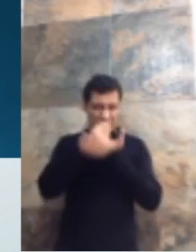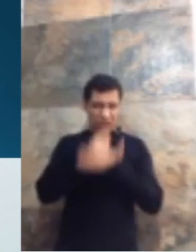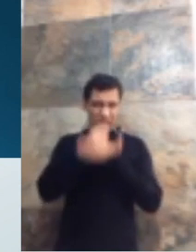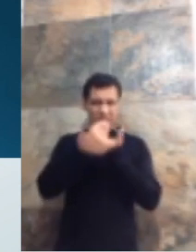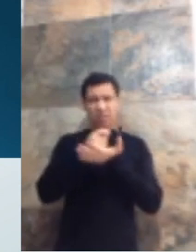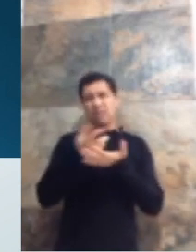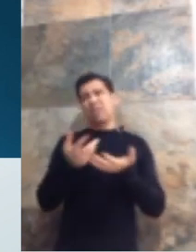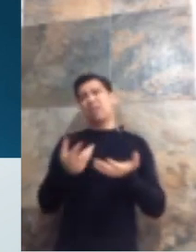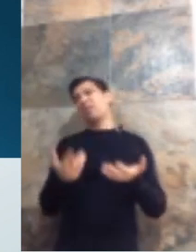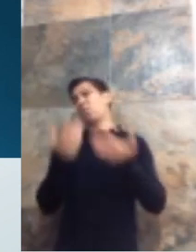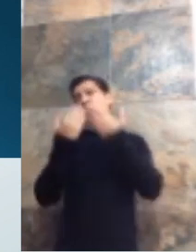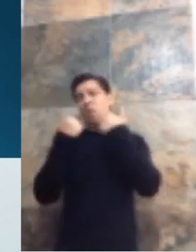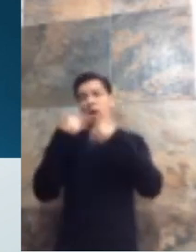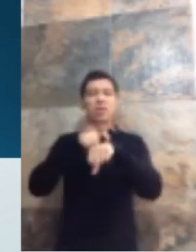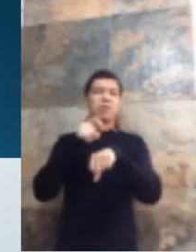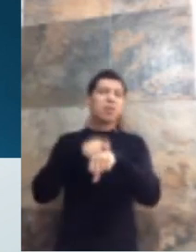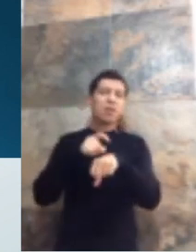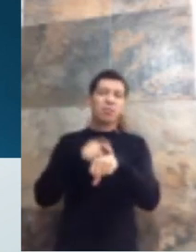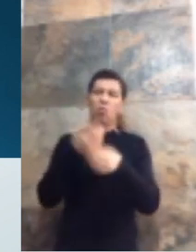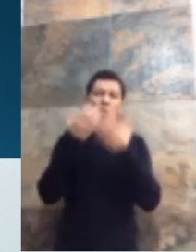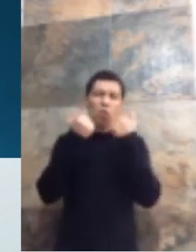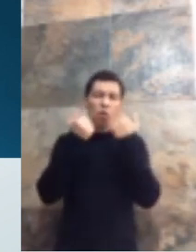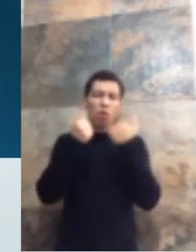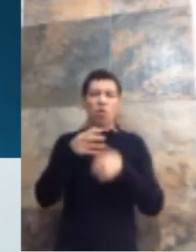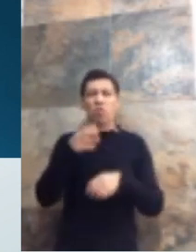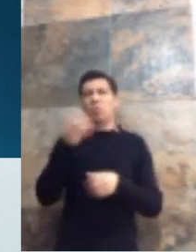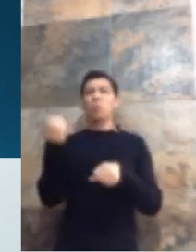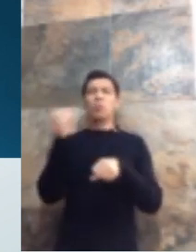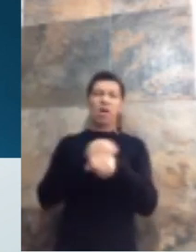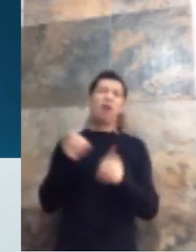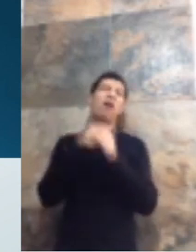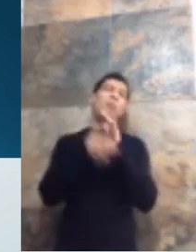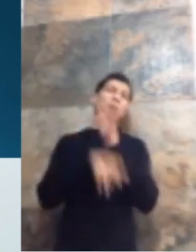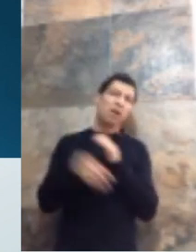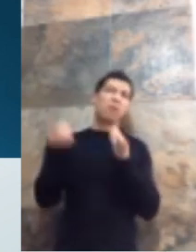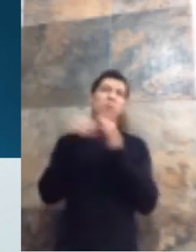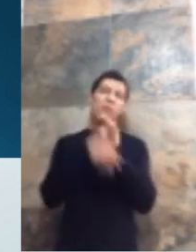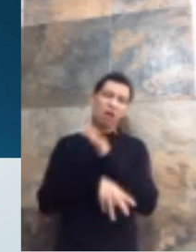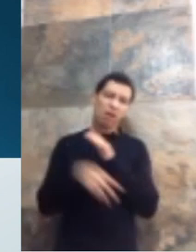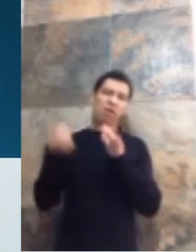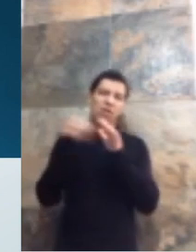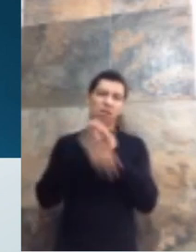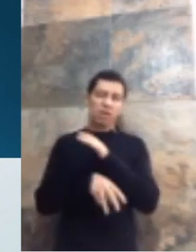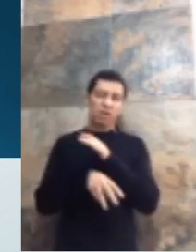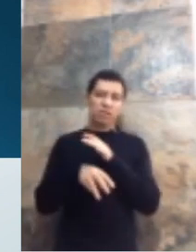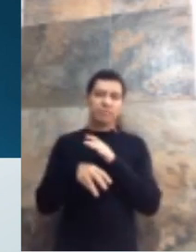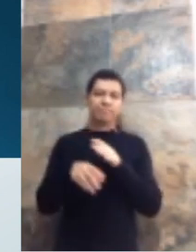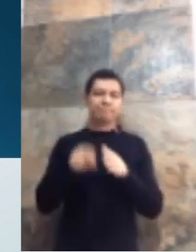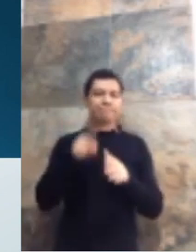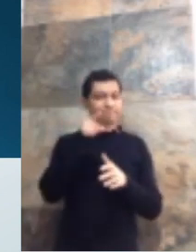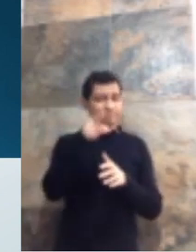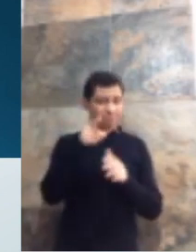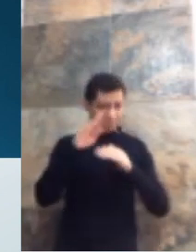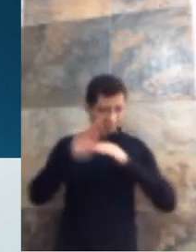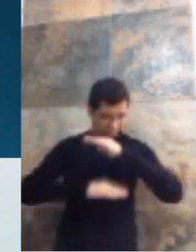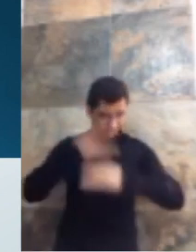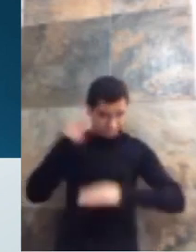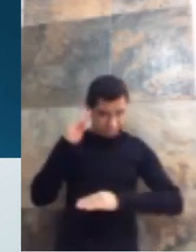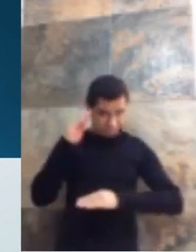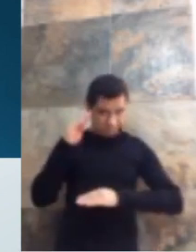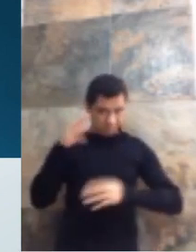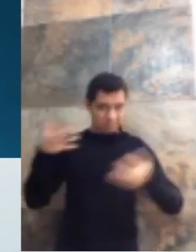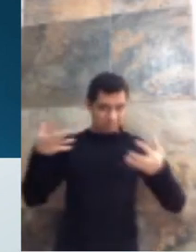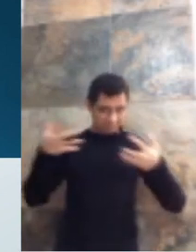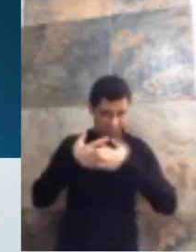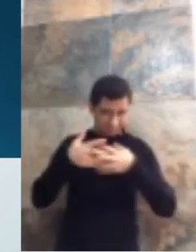hacerlo, lo que hace es que esa estrategia, al no realizarse, no facilita la adaptación